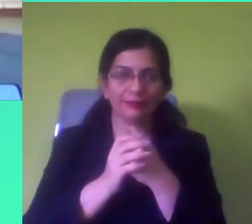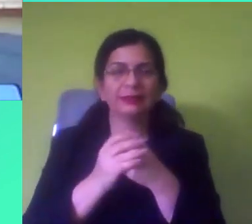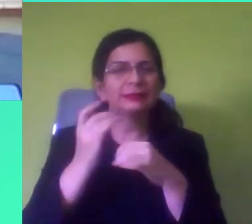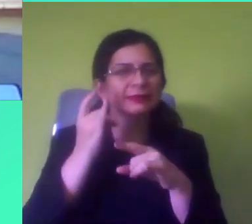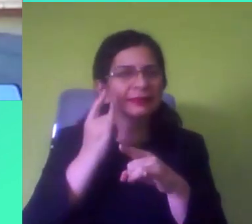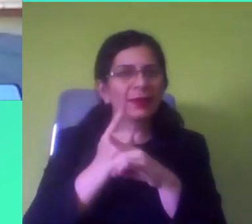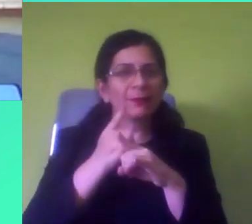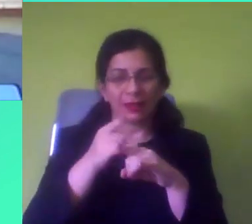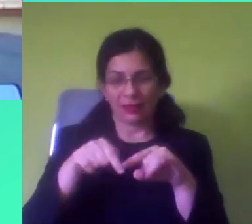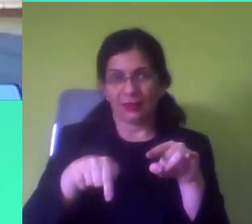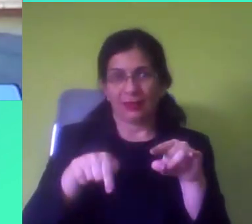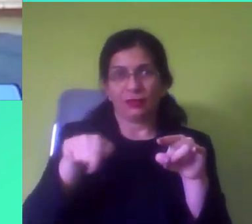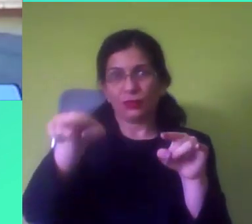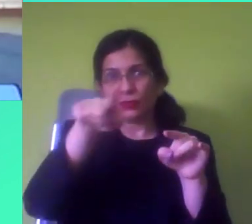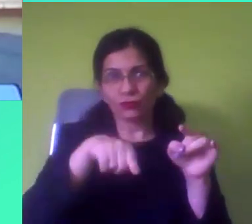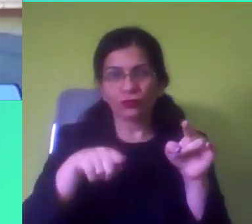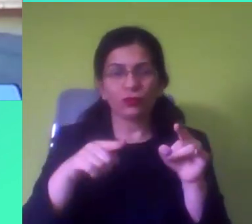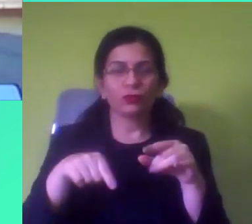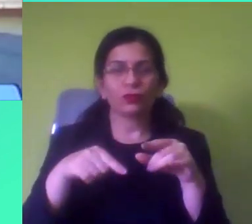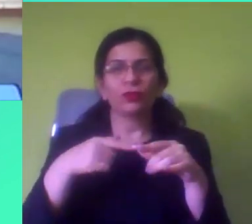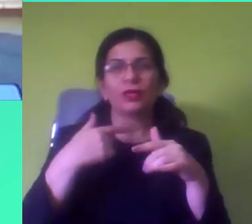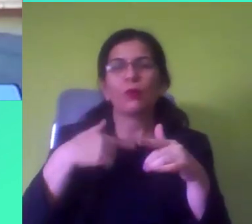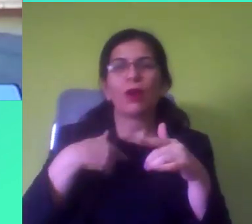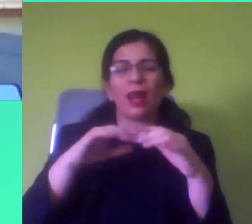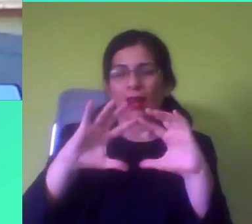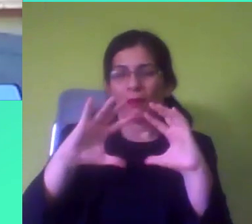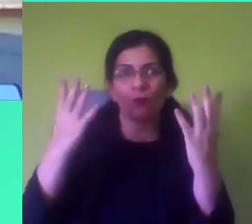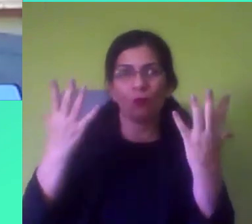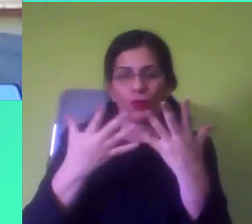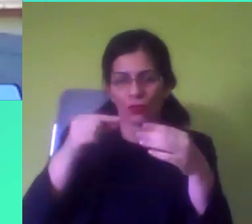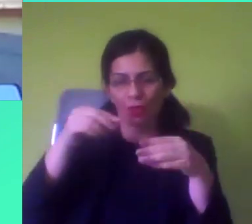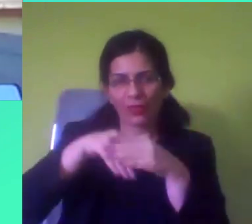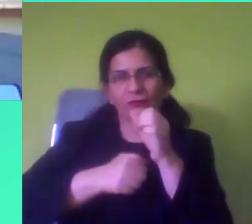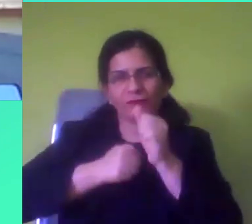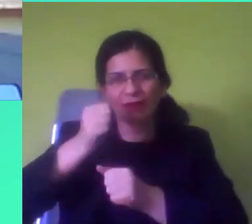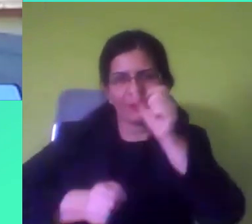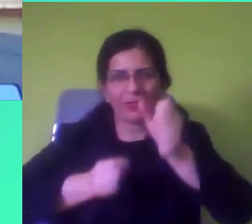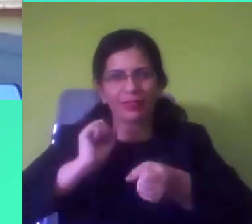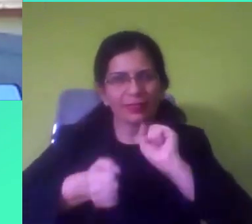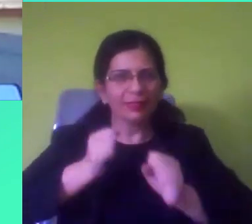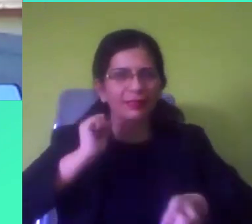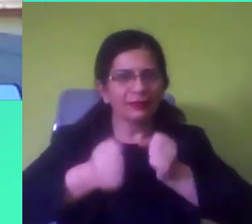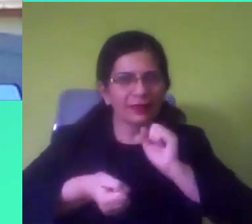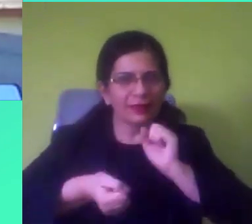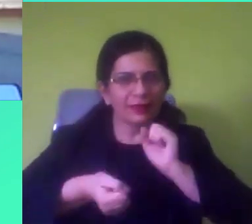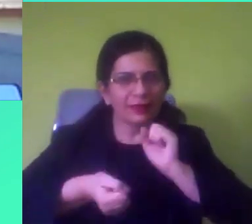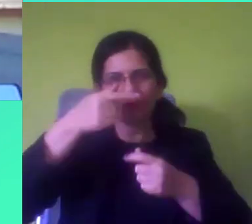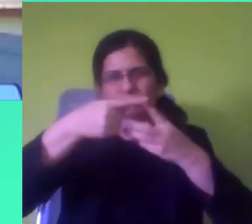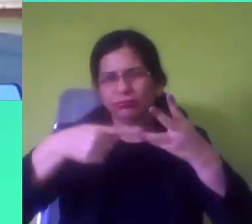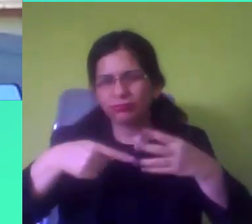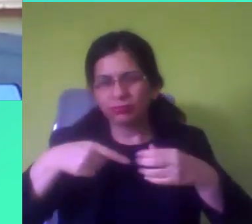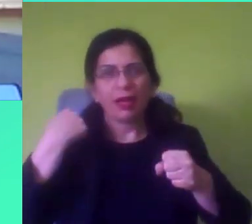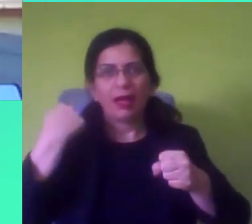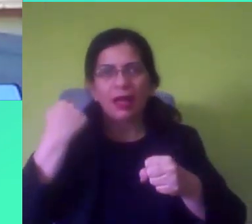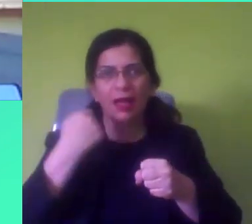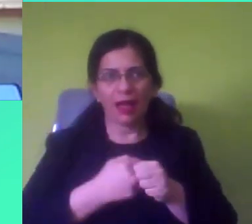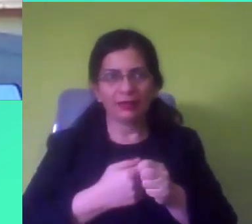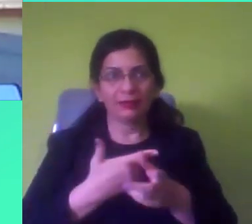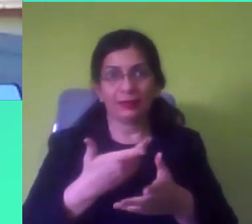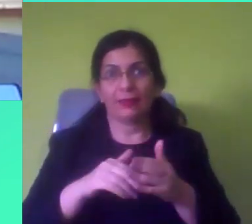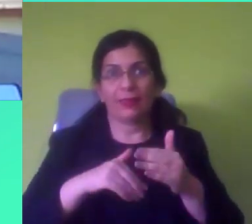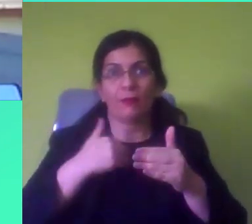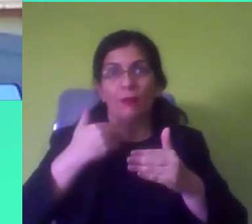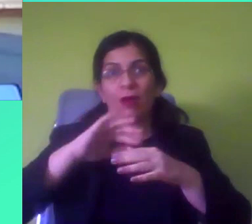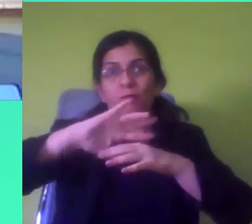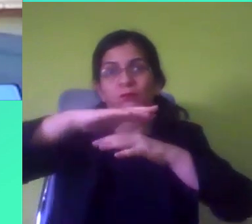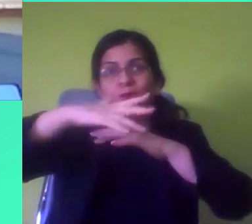emitir mayor cantidad de gases de efecto invernadero, justamente lo que estamos haciendo es que este efecto sea cada vez mayor.